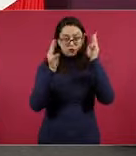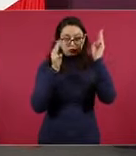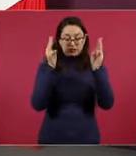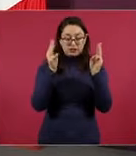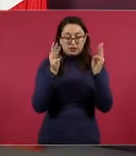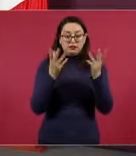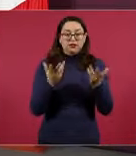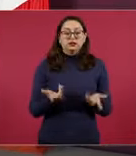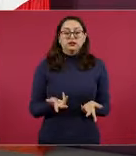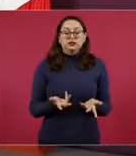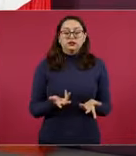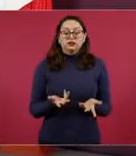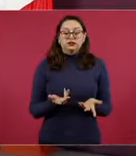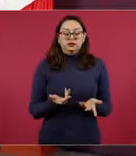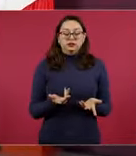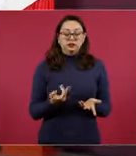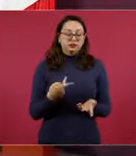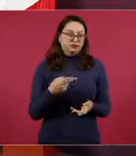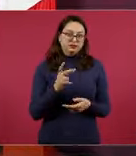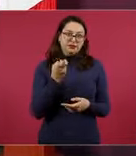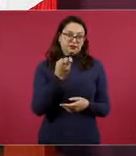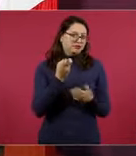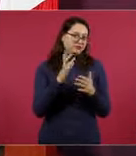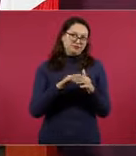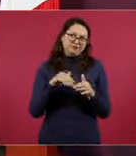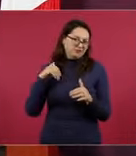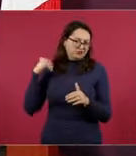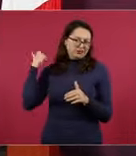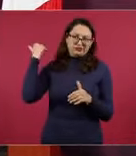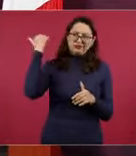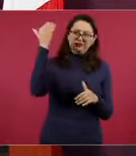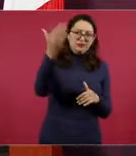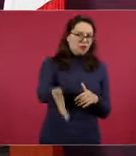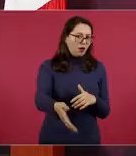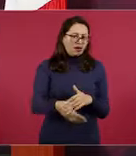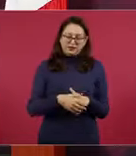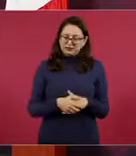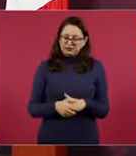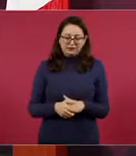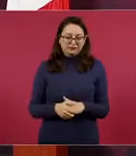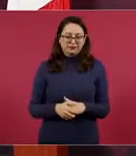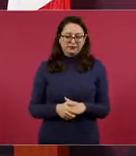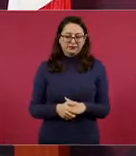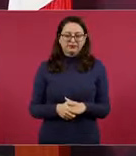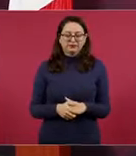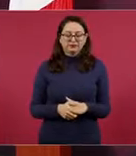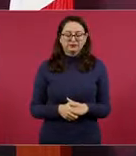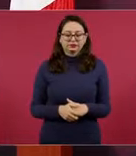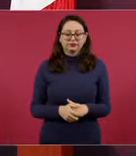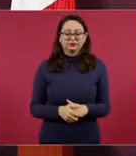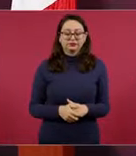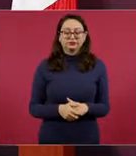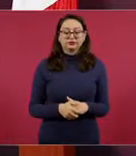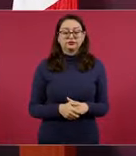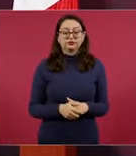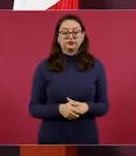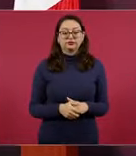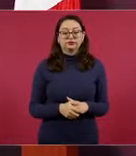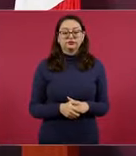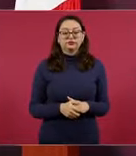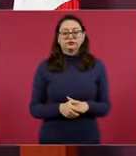Entonces, pero no habían llegado a lo de Pacal, por eso se